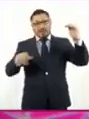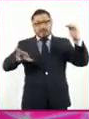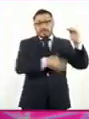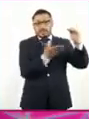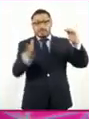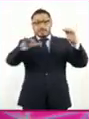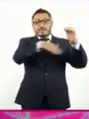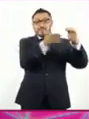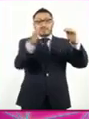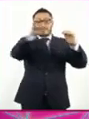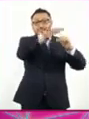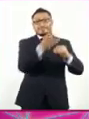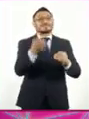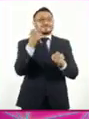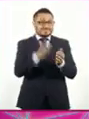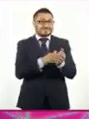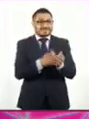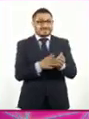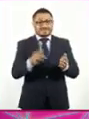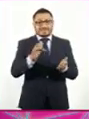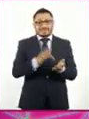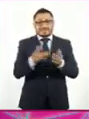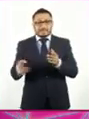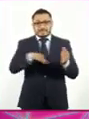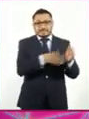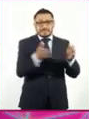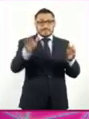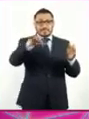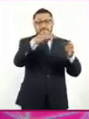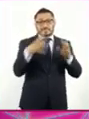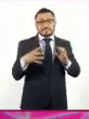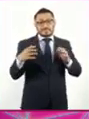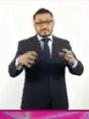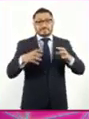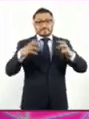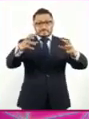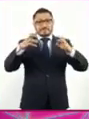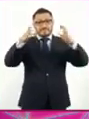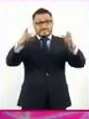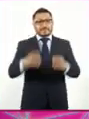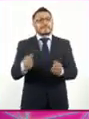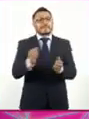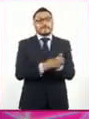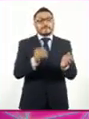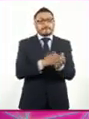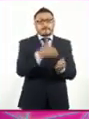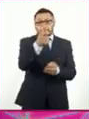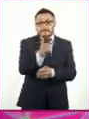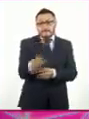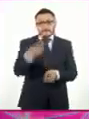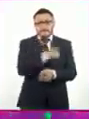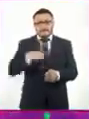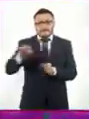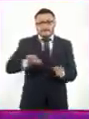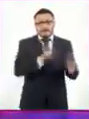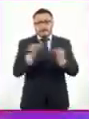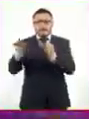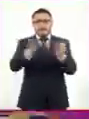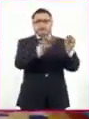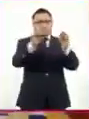pueda dar la vuelta gracias a los caminos marcados por los rodillos. Así, el papel debe seguir una ruta